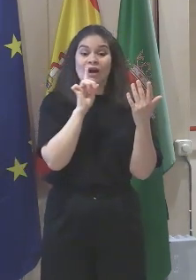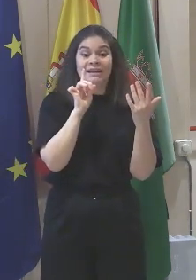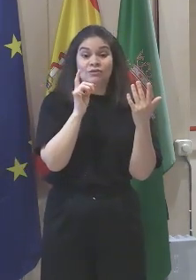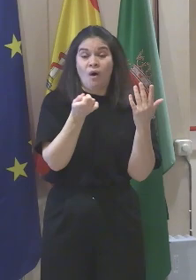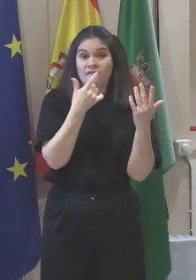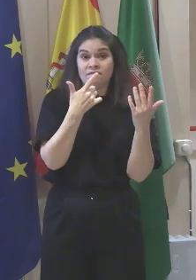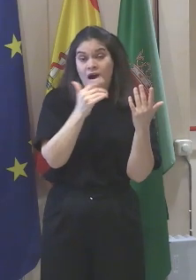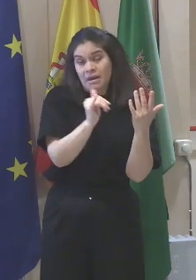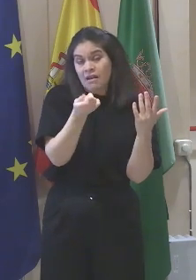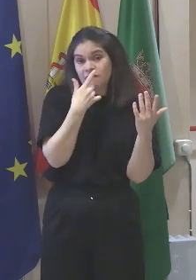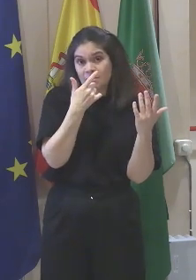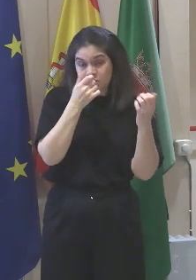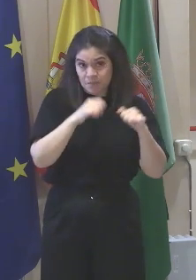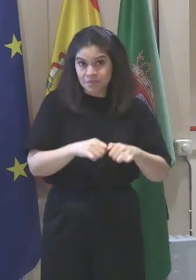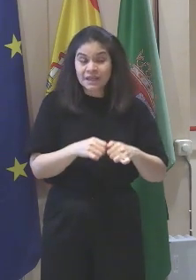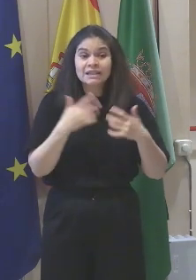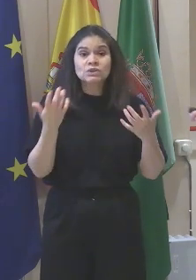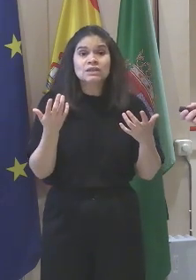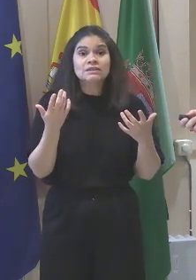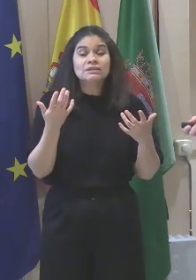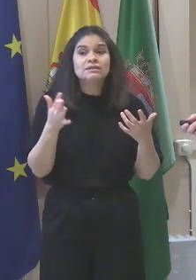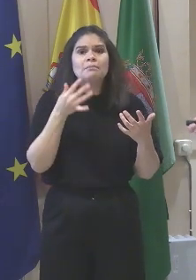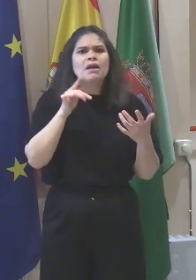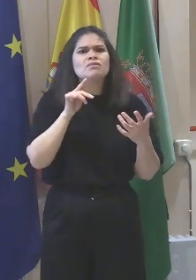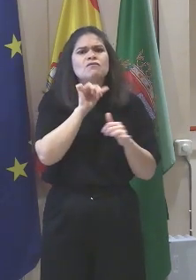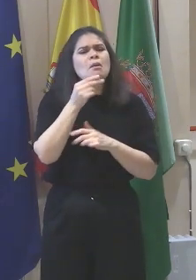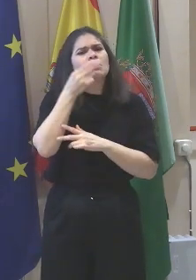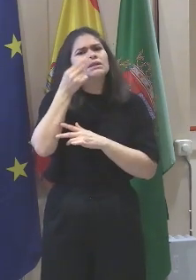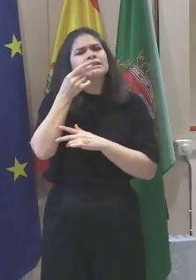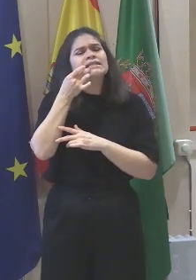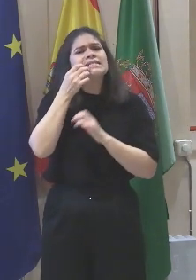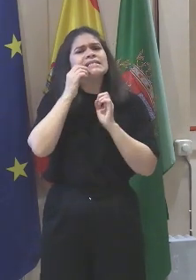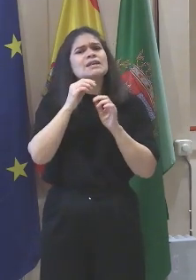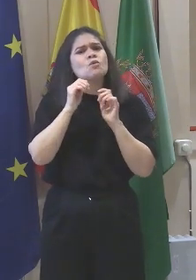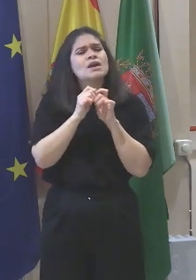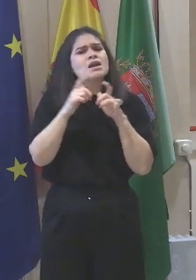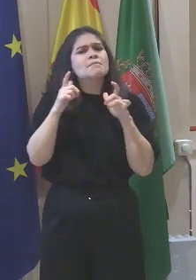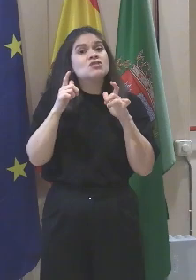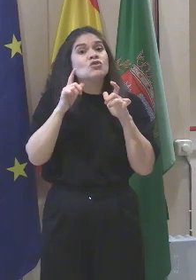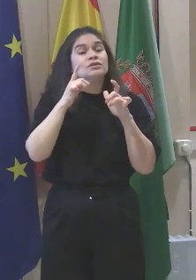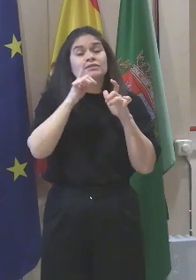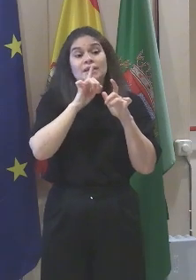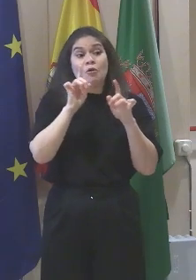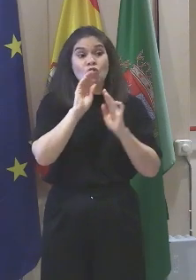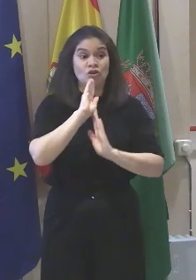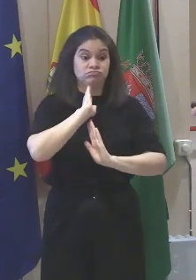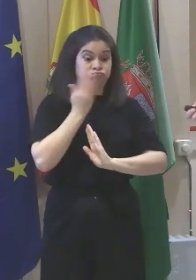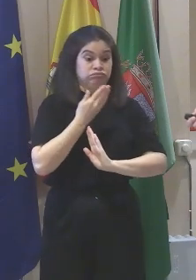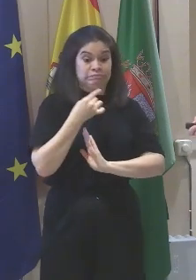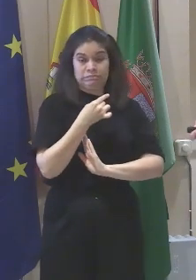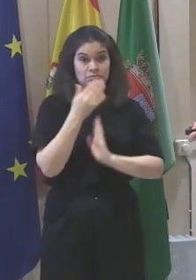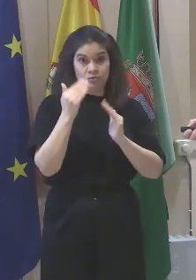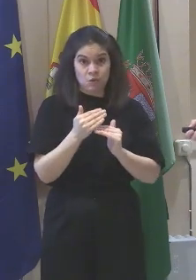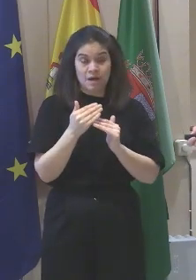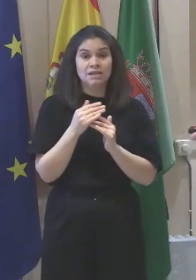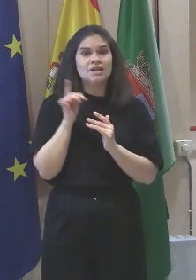el fármaco y además de manera muy interesante sin un incremento de los eventos adversos. Esto se acompaña, lógicamente,